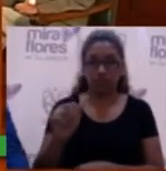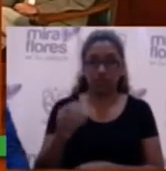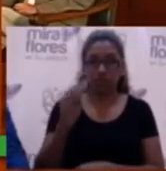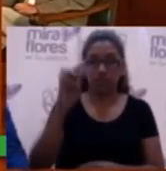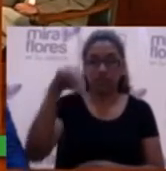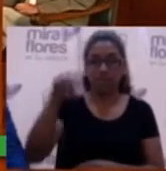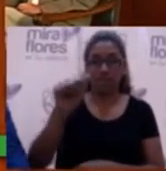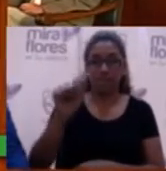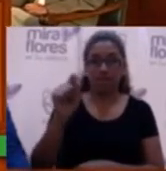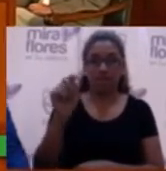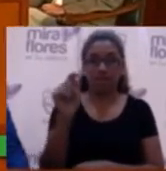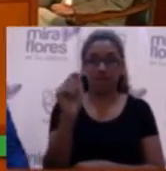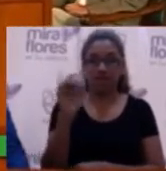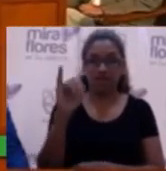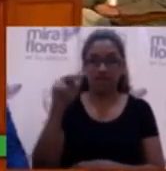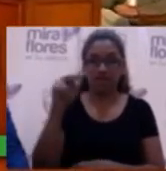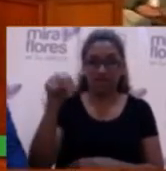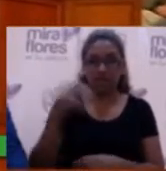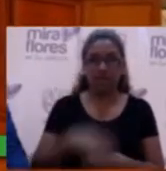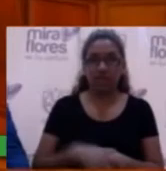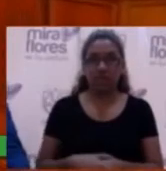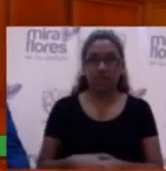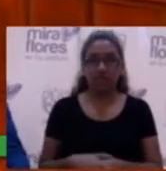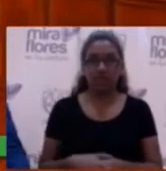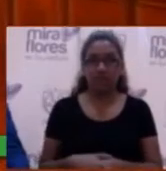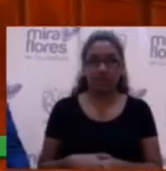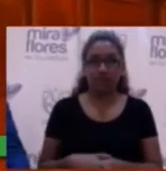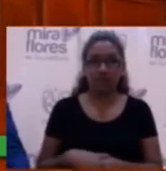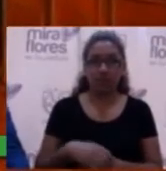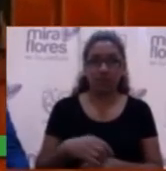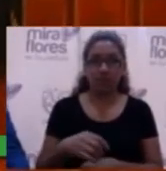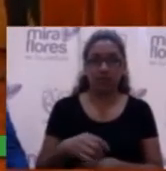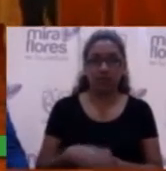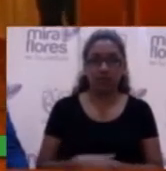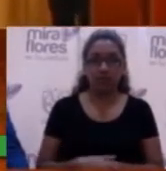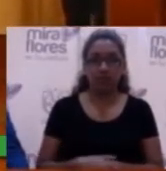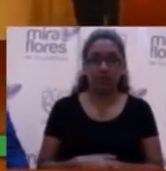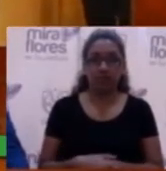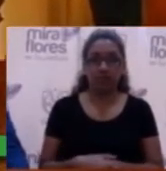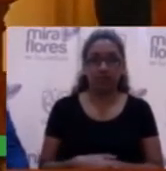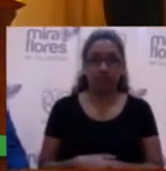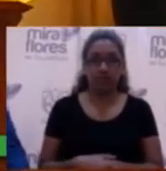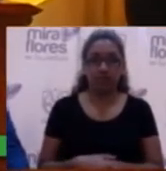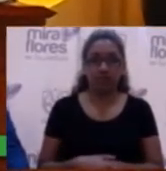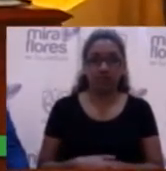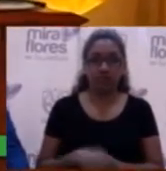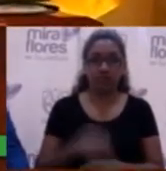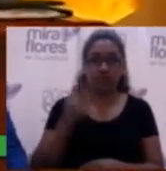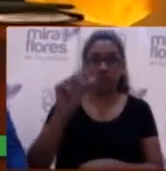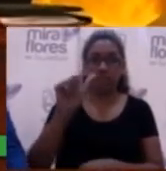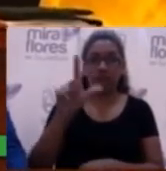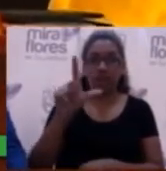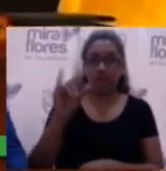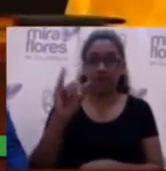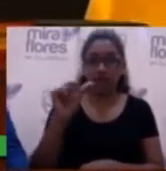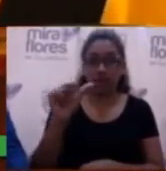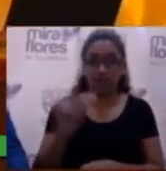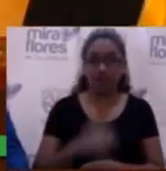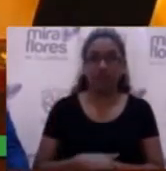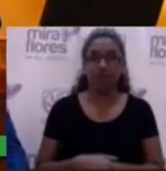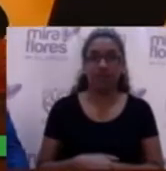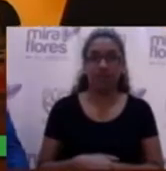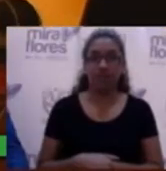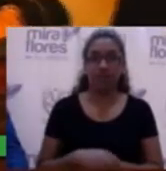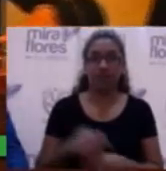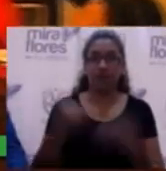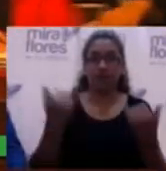Franca Rey Camino. Presente. Señor Alfredo Lee Gabriel. Presente. Señor Martín Bustamante Castro. Señor Jorge de